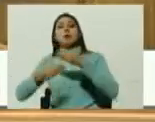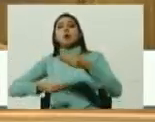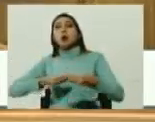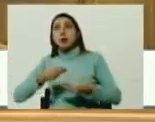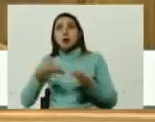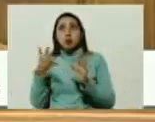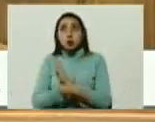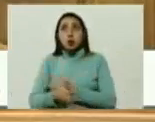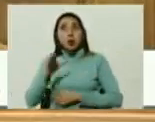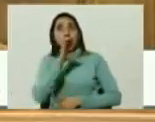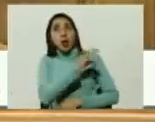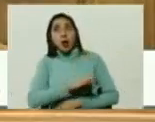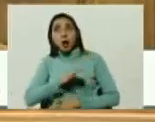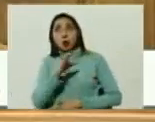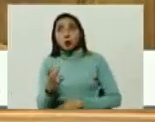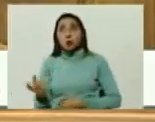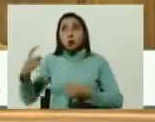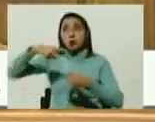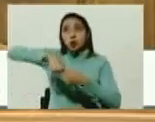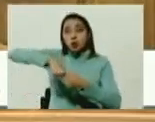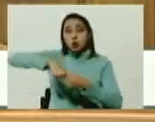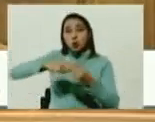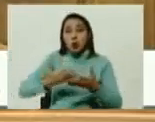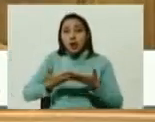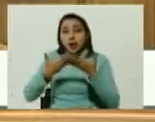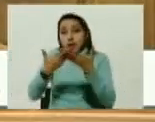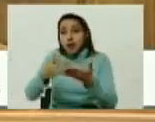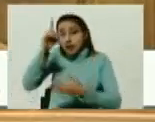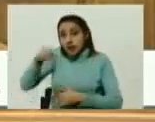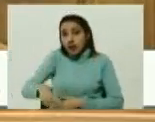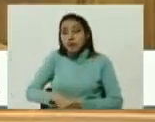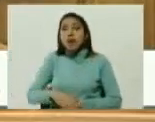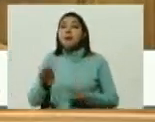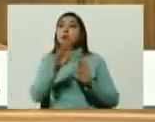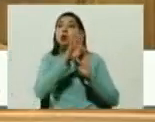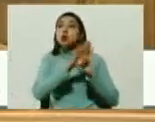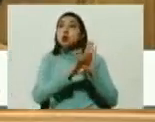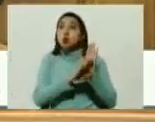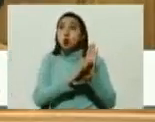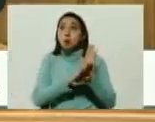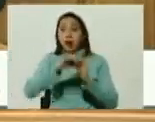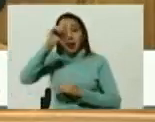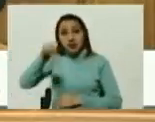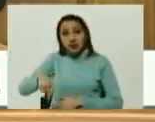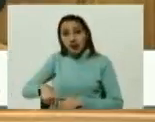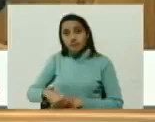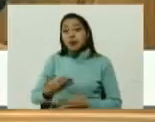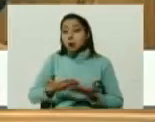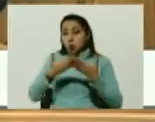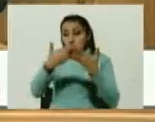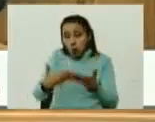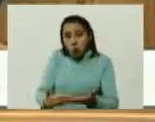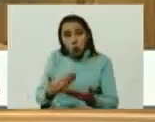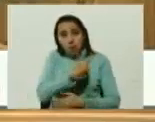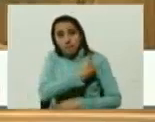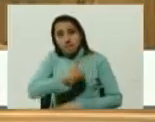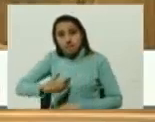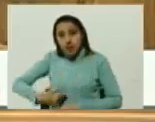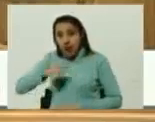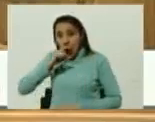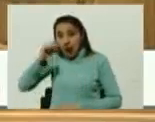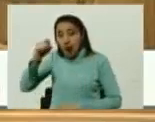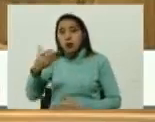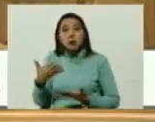comisión de política interior hemos entregado además una cantidad de normas pero también hemos recibido en nuestro presidente de la republica una